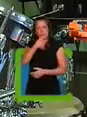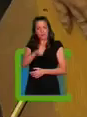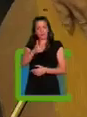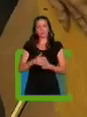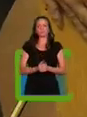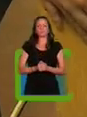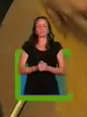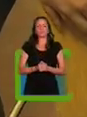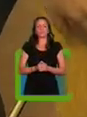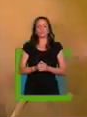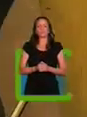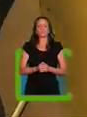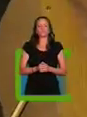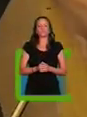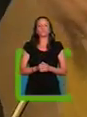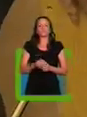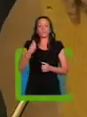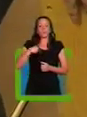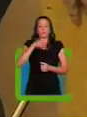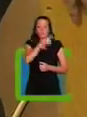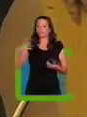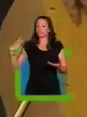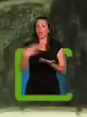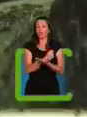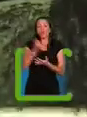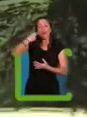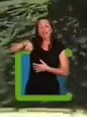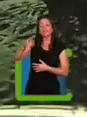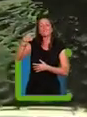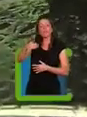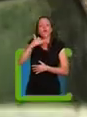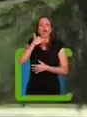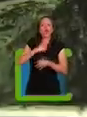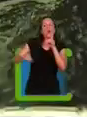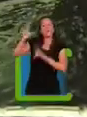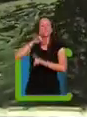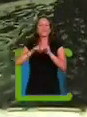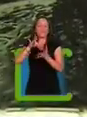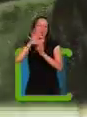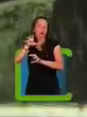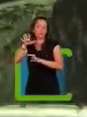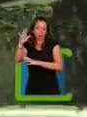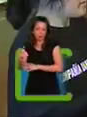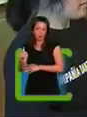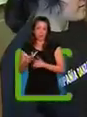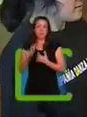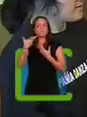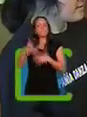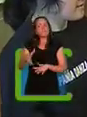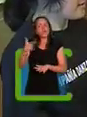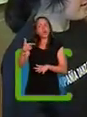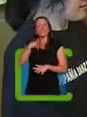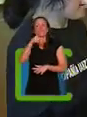música. Como nos pasa a todos, ellos también encuentran ciertas dificultades durante su aprendizaje, pero no